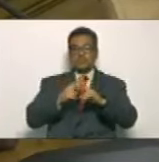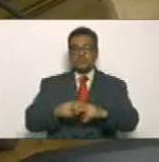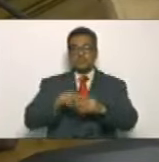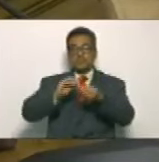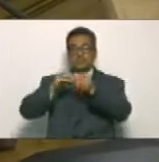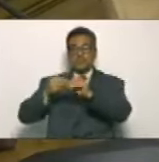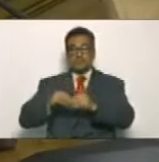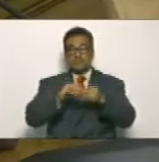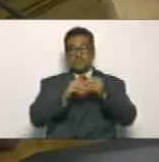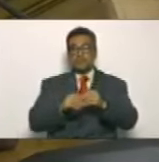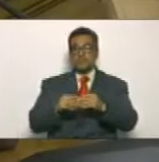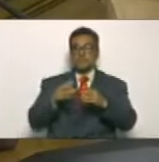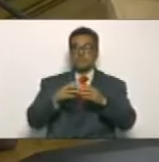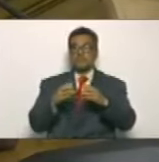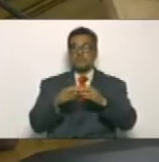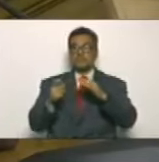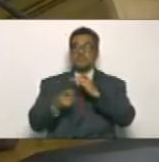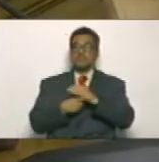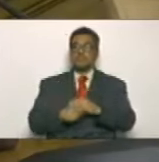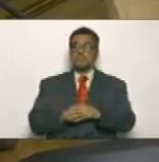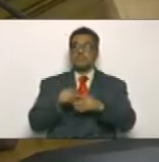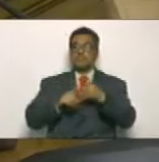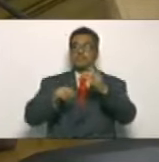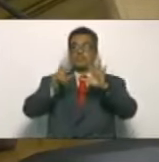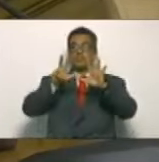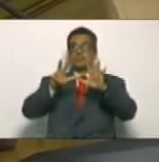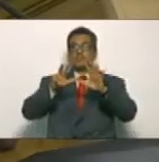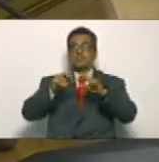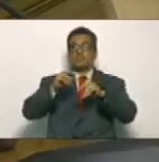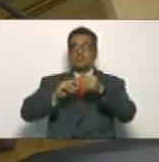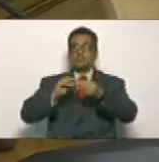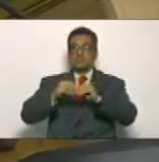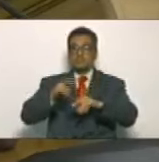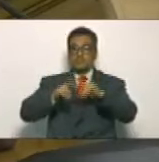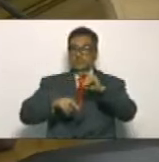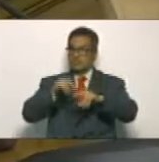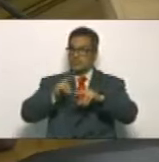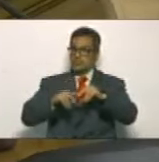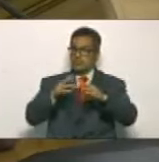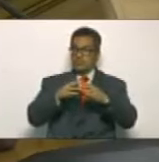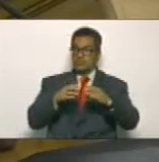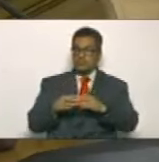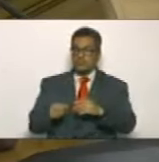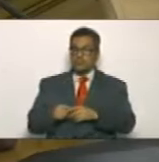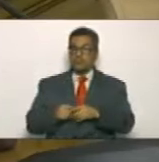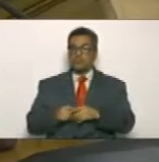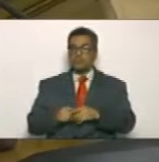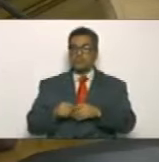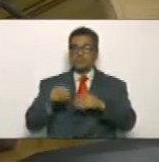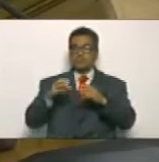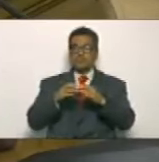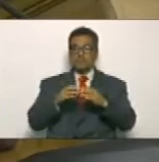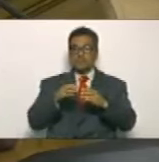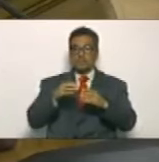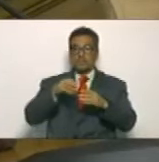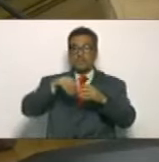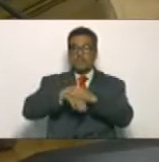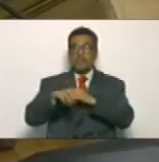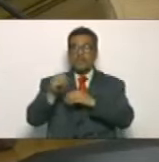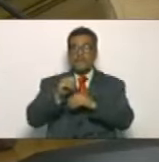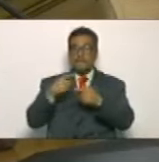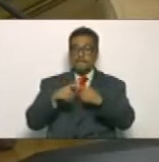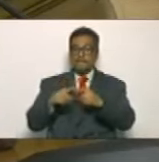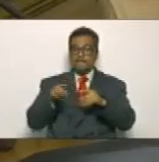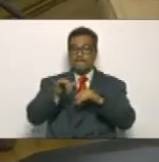de herramientas y dispositivos técnicos. 8. Fabricantes, distribuidores y proveedores de órtesis y prótesis o